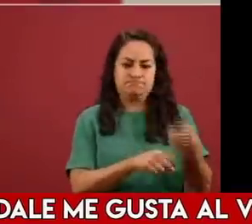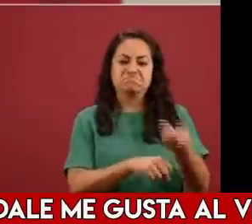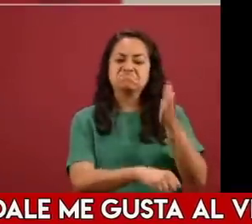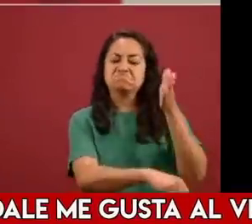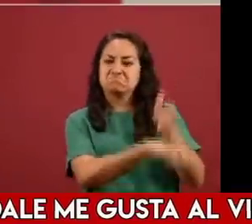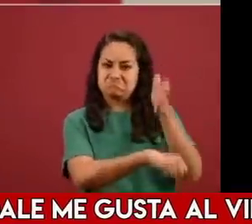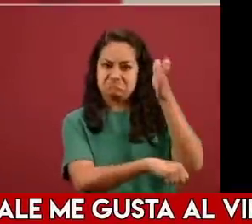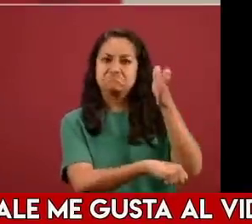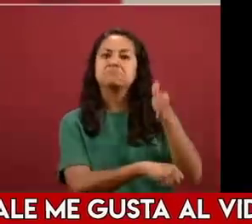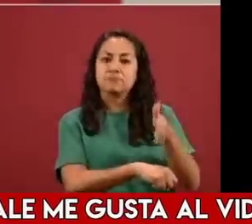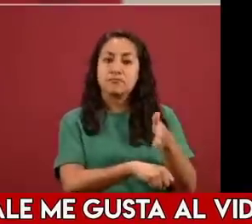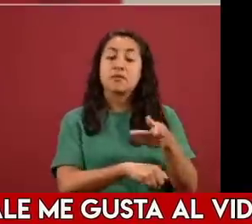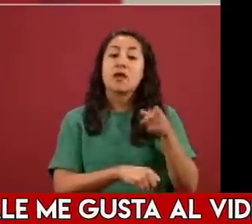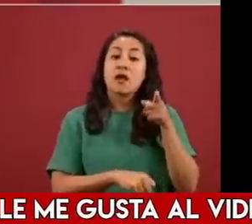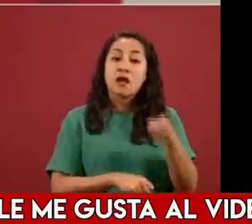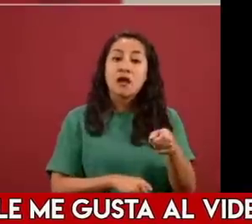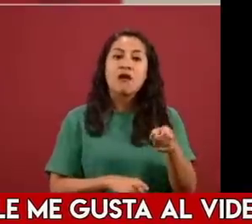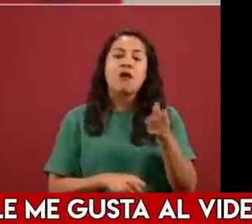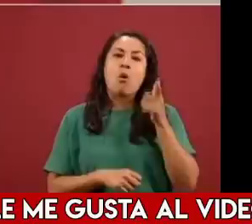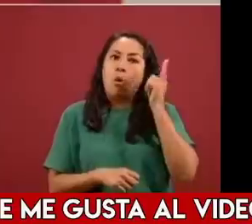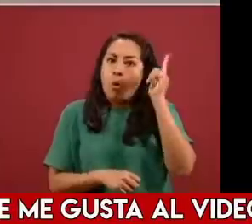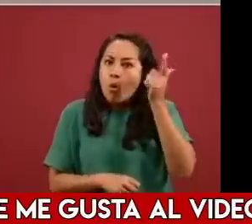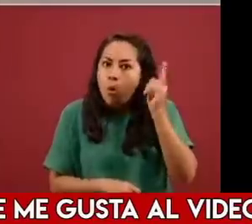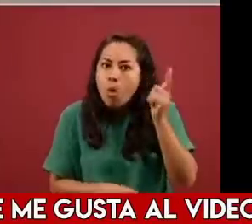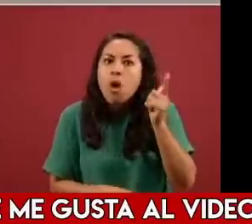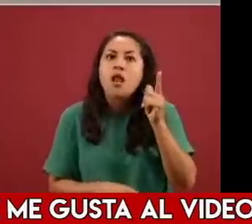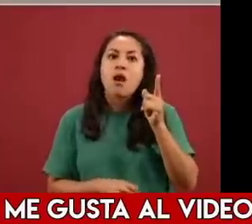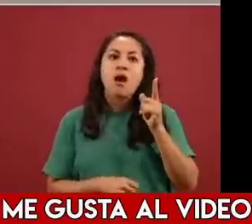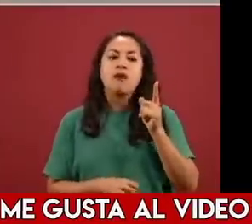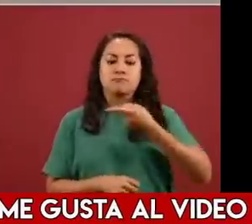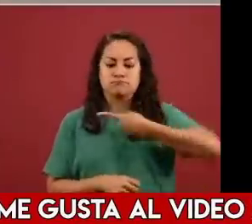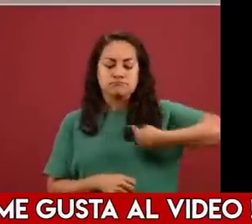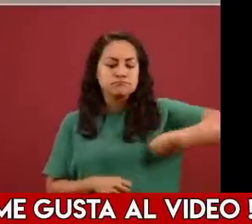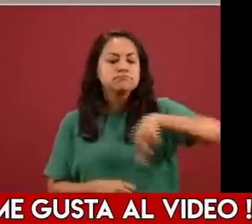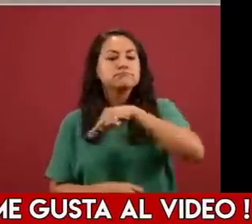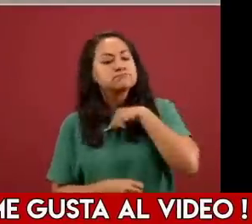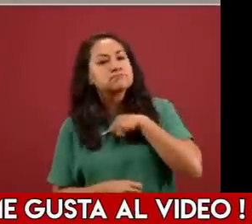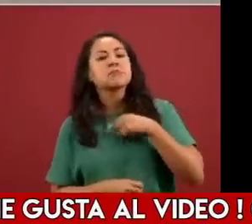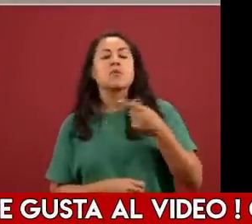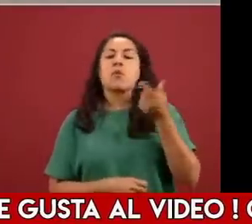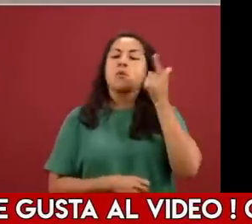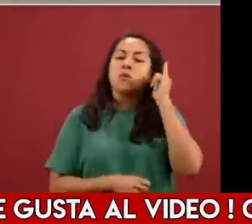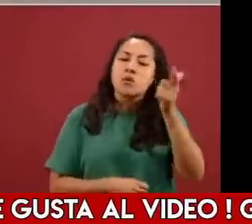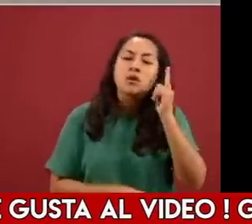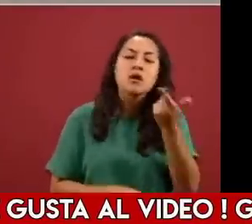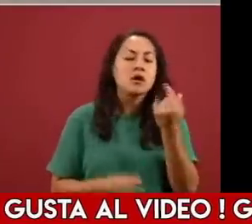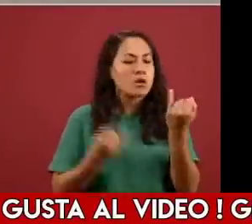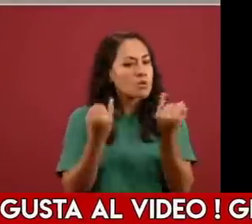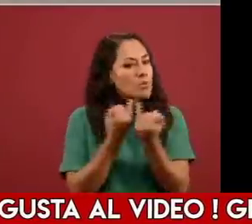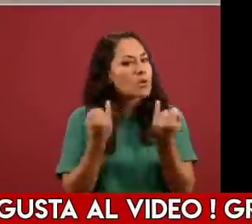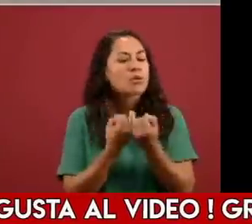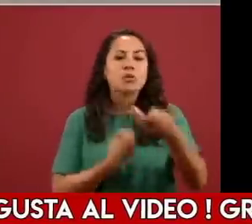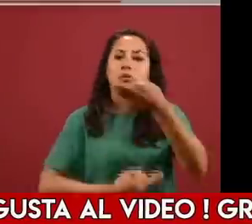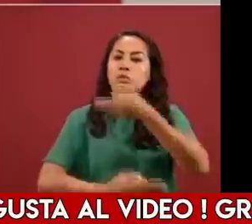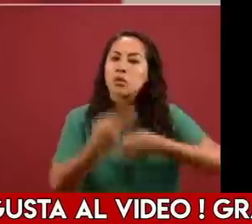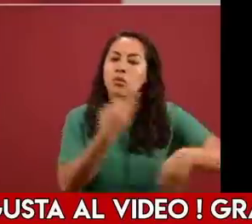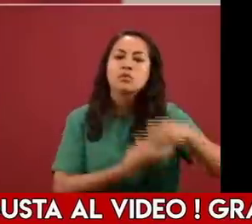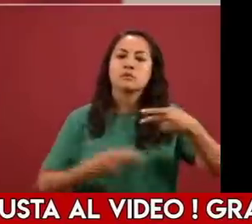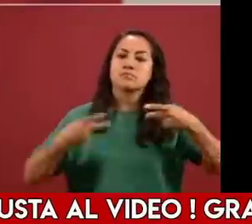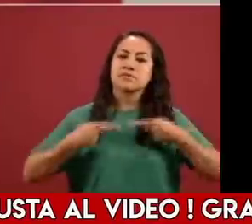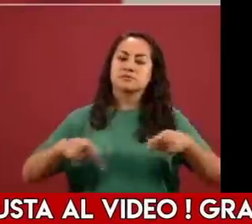esperamos sentidamente los miembros del sector salud y supongo toda la sociedad que se